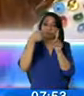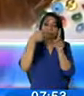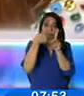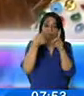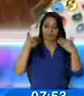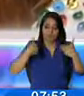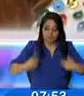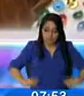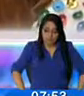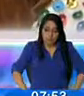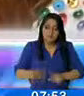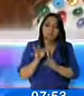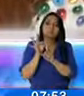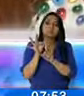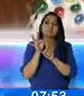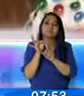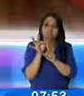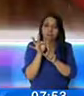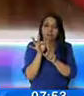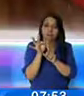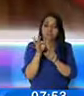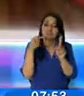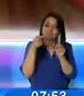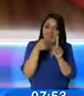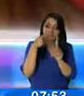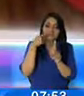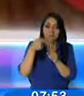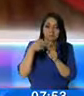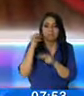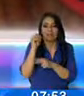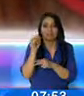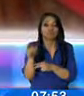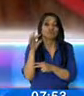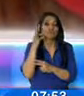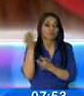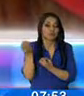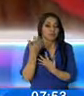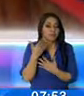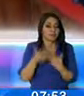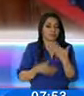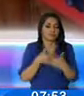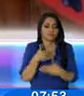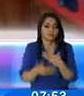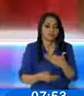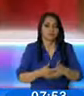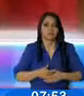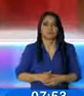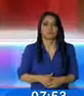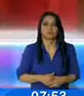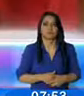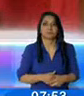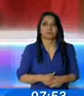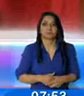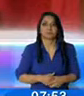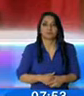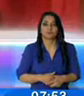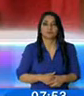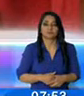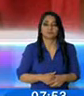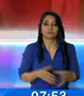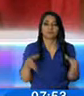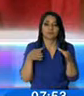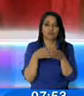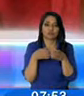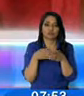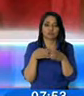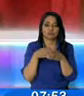es vestido con un atuendo especial y oña bordadora del traje nos cuenta más sobre este proceso de elaboración formamos parte de la asociación